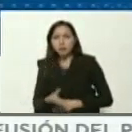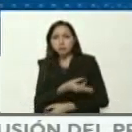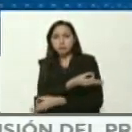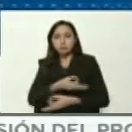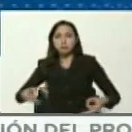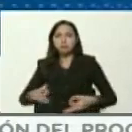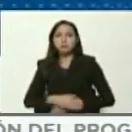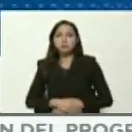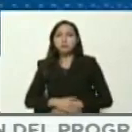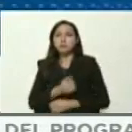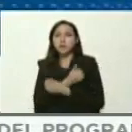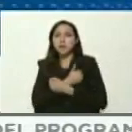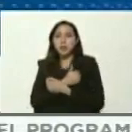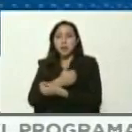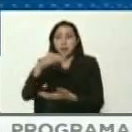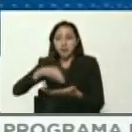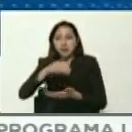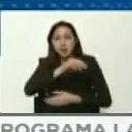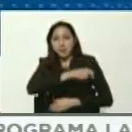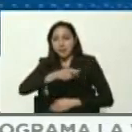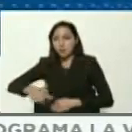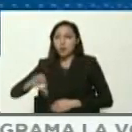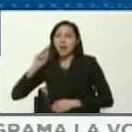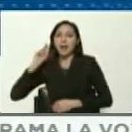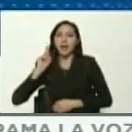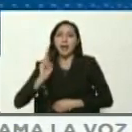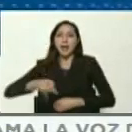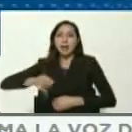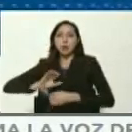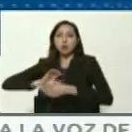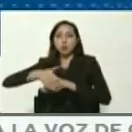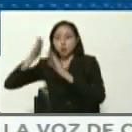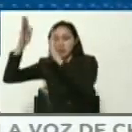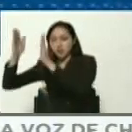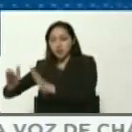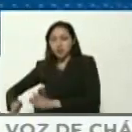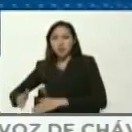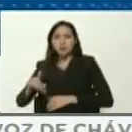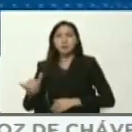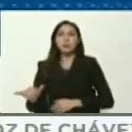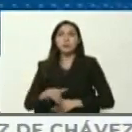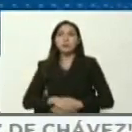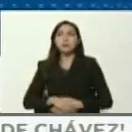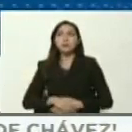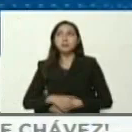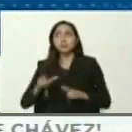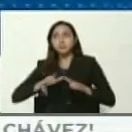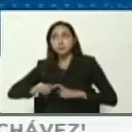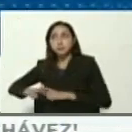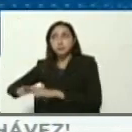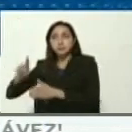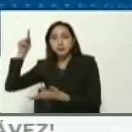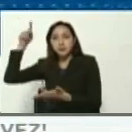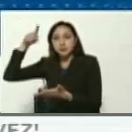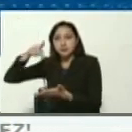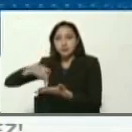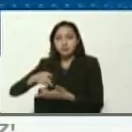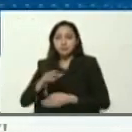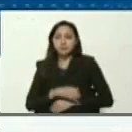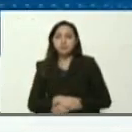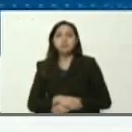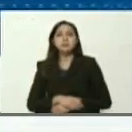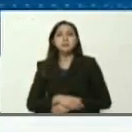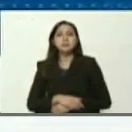y que ama al pueblo de Miranda, Héctor Rodríguez, allá está en San Francisco de Yare, sector 11 de